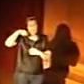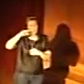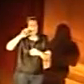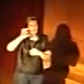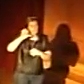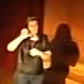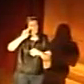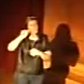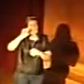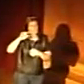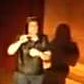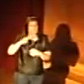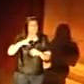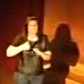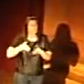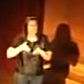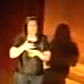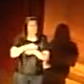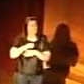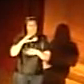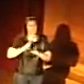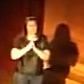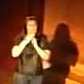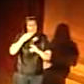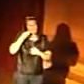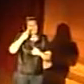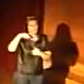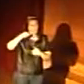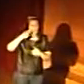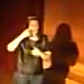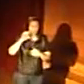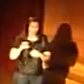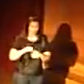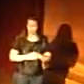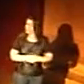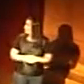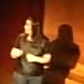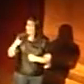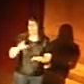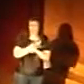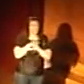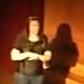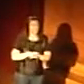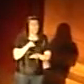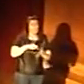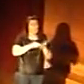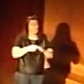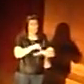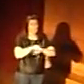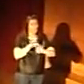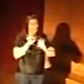de nuevo Sevilla como escenario de sus acontecimientos tal Y por último ya muy por último la arquitectura como